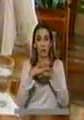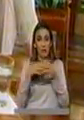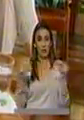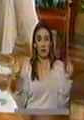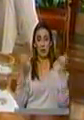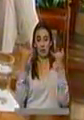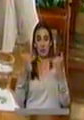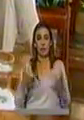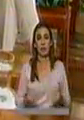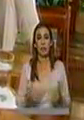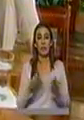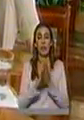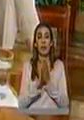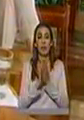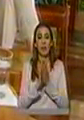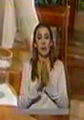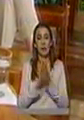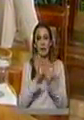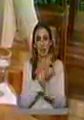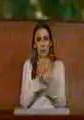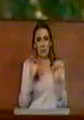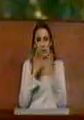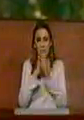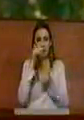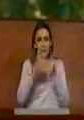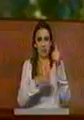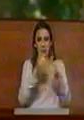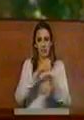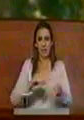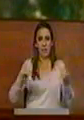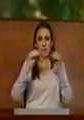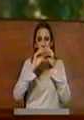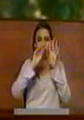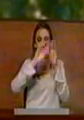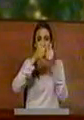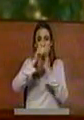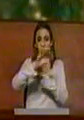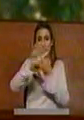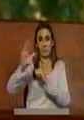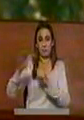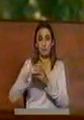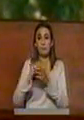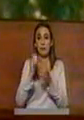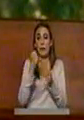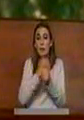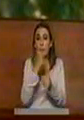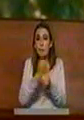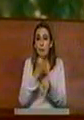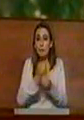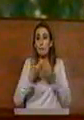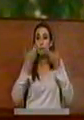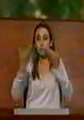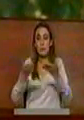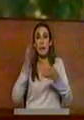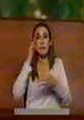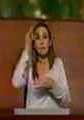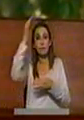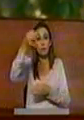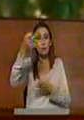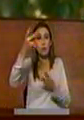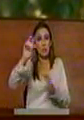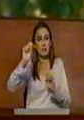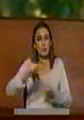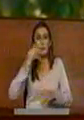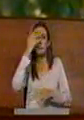de lujo, en los cuales no solamente se genera empleo, mano de obra, sino que también a futuro puede ser